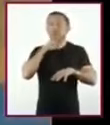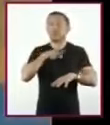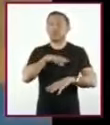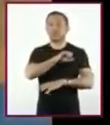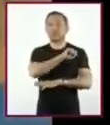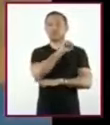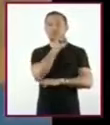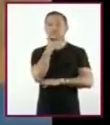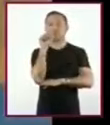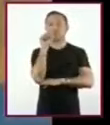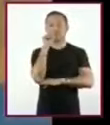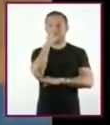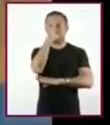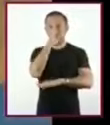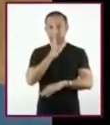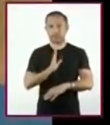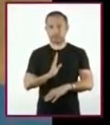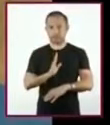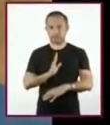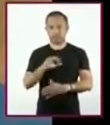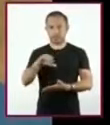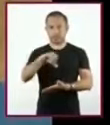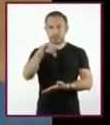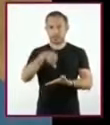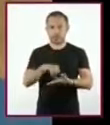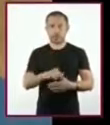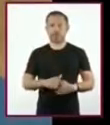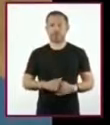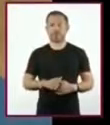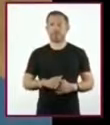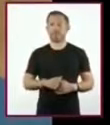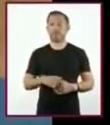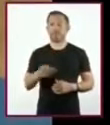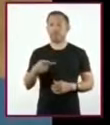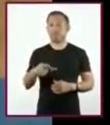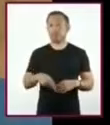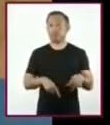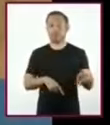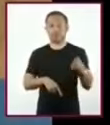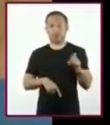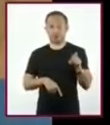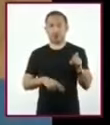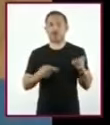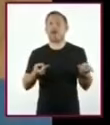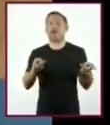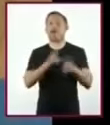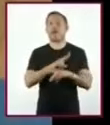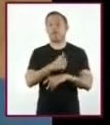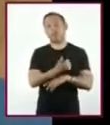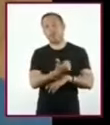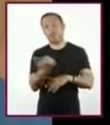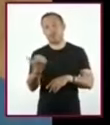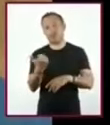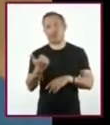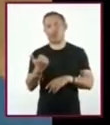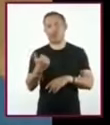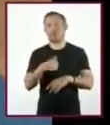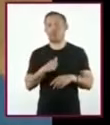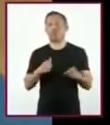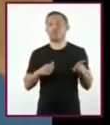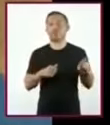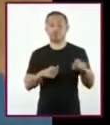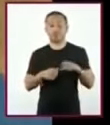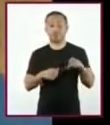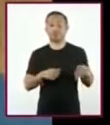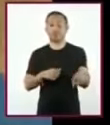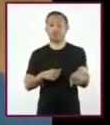centro, estiras la pierna que estaba flexionada y flexionas la otra. Es decir, mantienes el